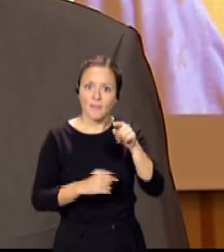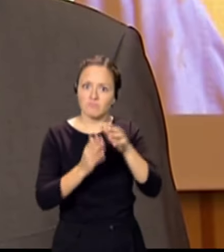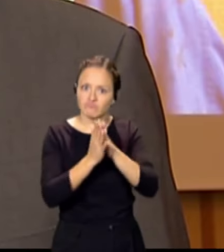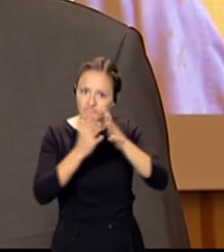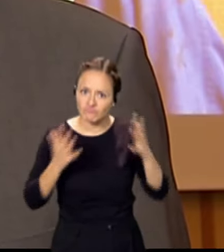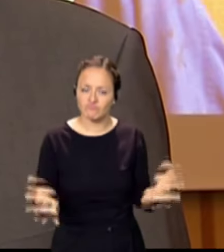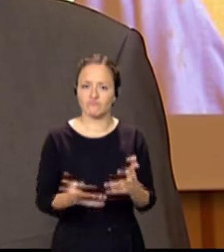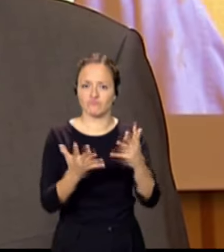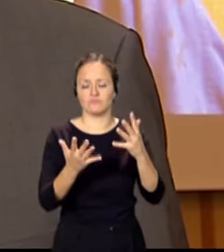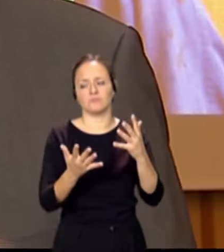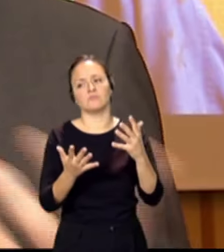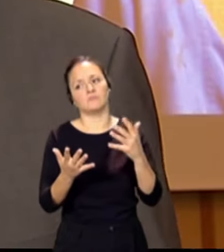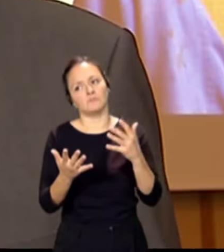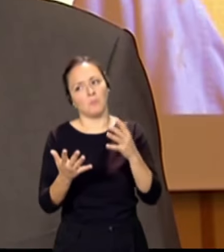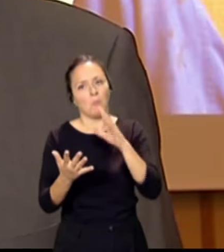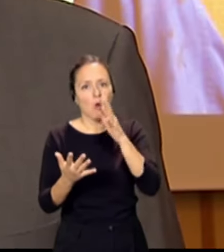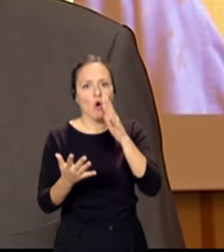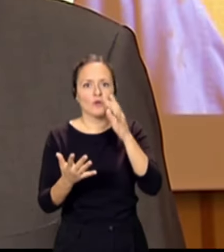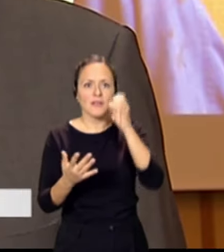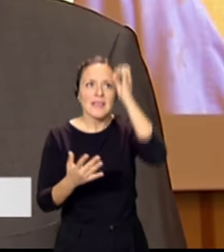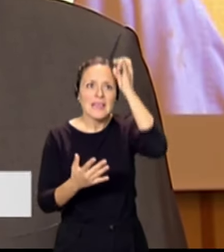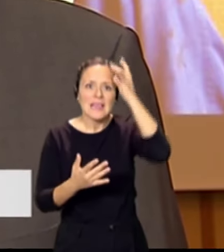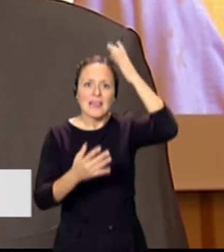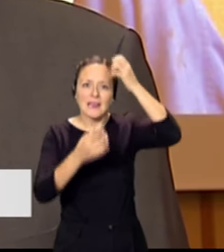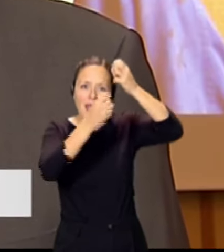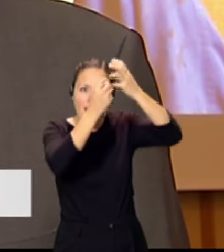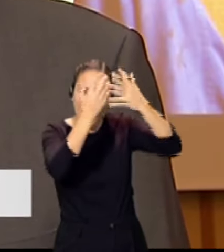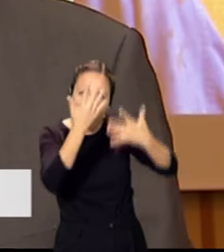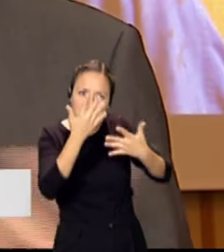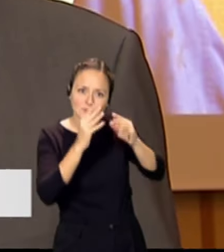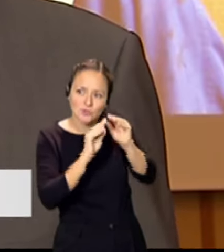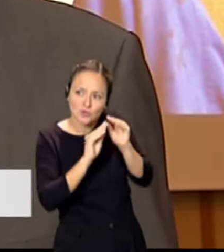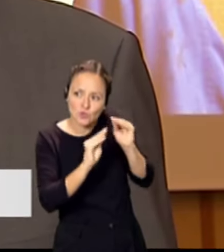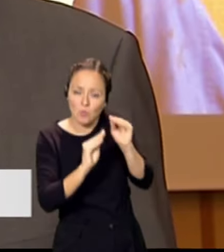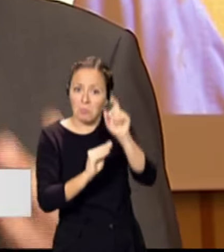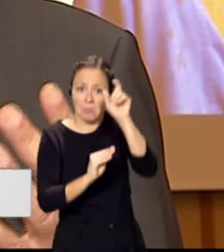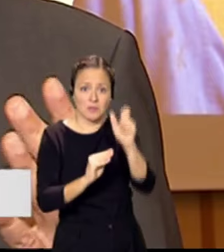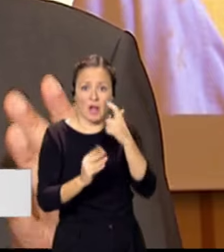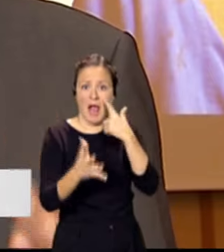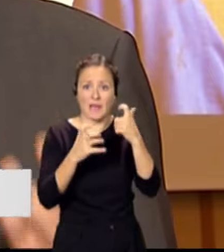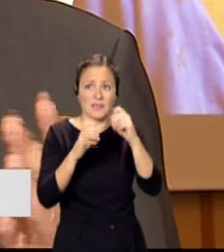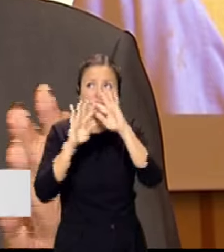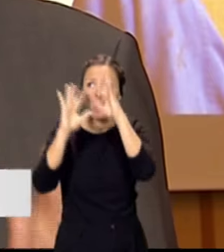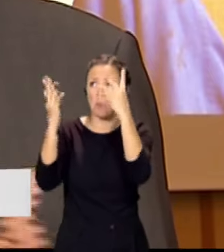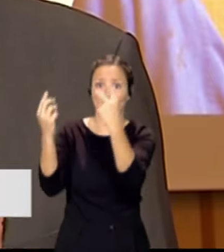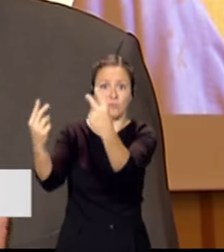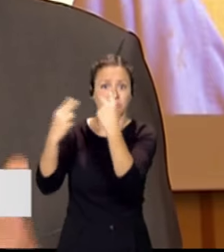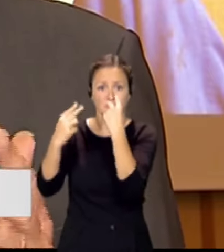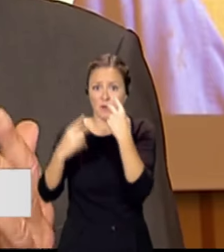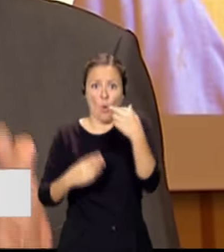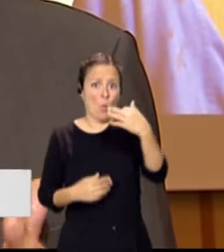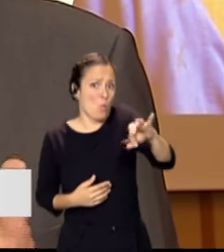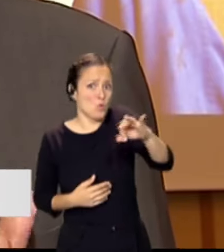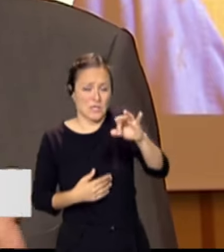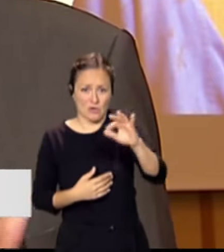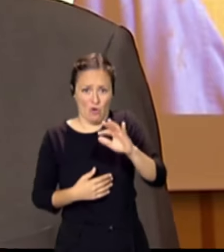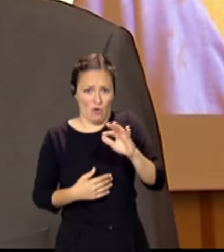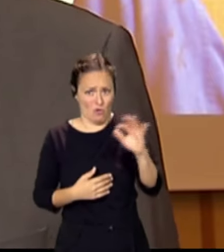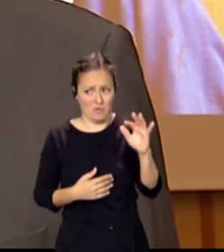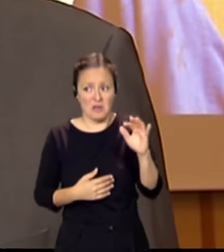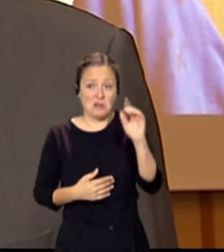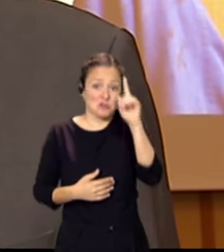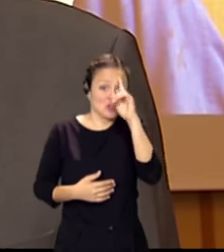desde su punto de vista de ese ideario que de un artista universal único en el mundo no digo que sea